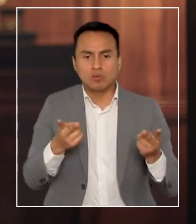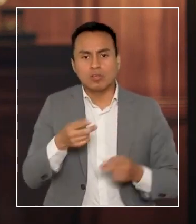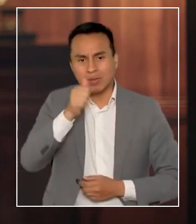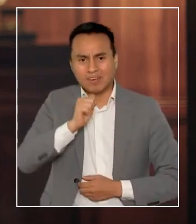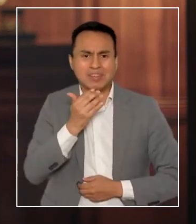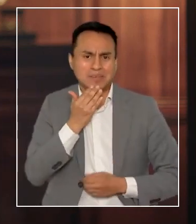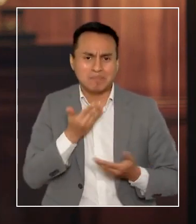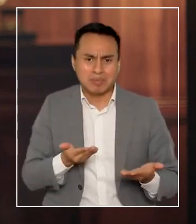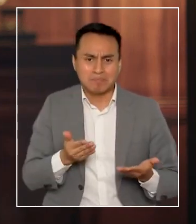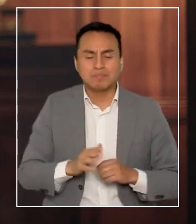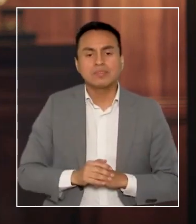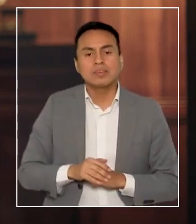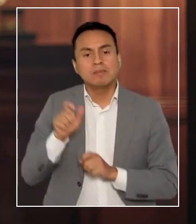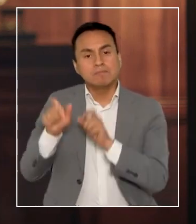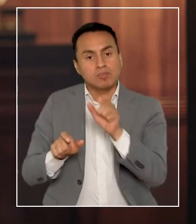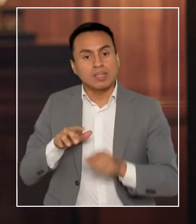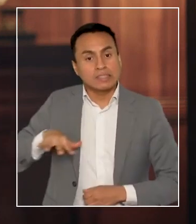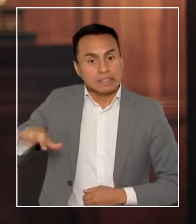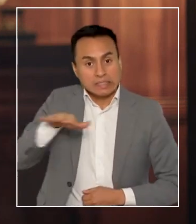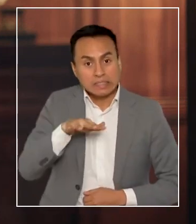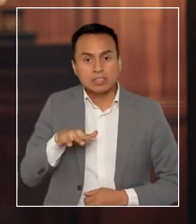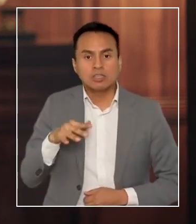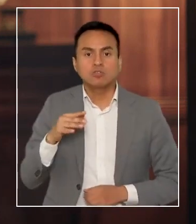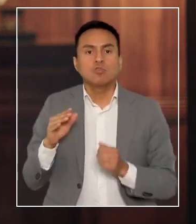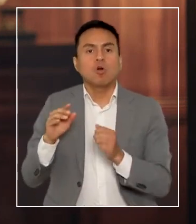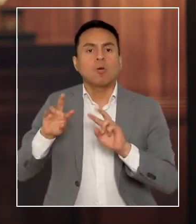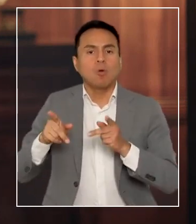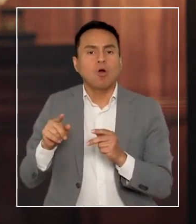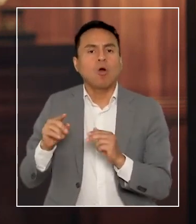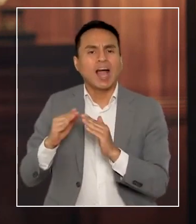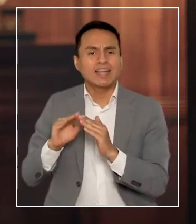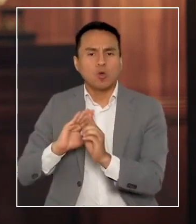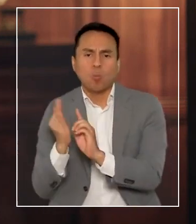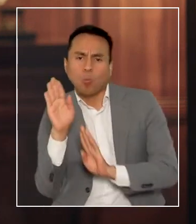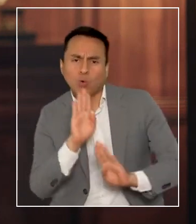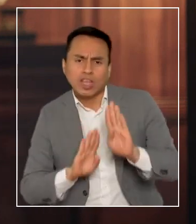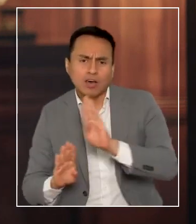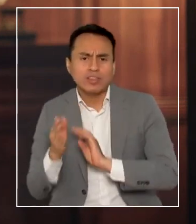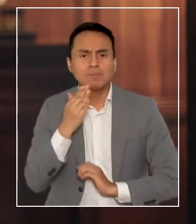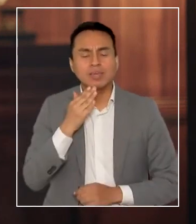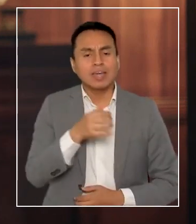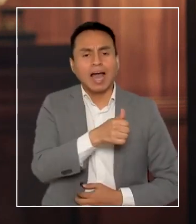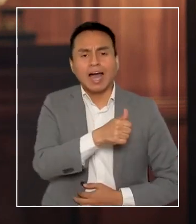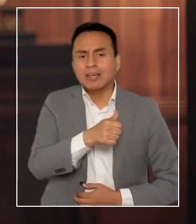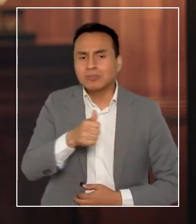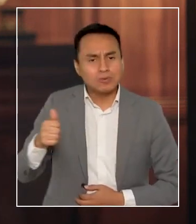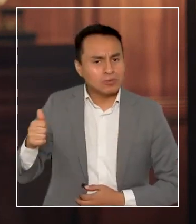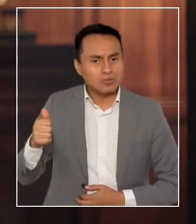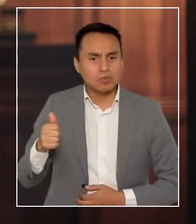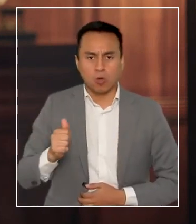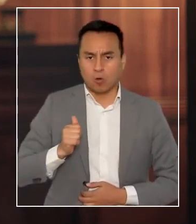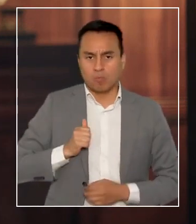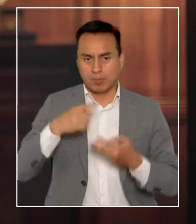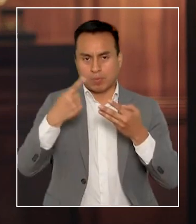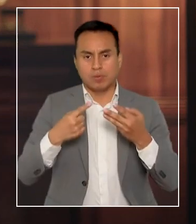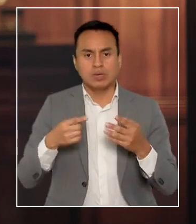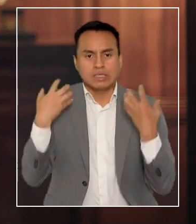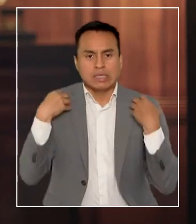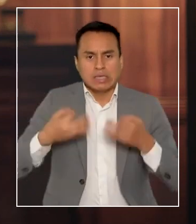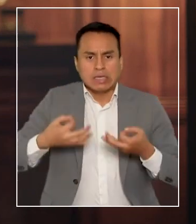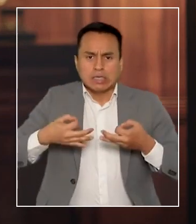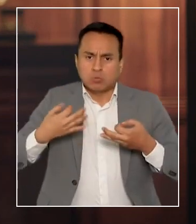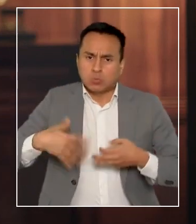privados quienes ejercen en sus hogares labores de cuidado y a todos quienes cumplan tareas esenciales